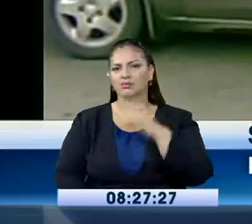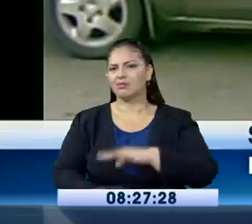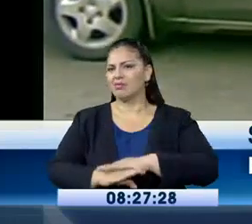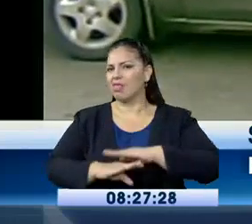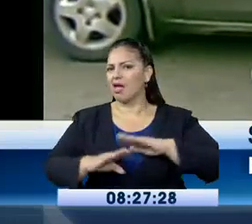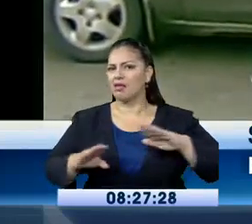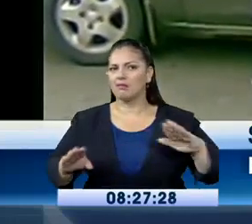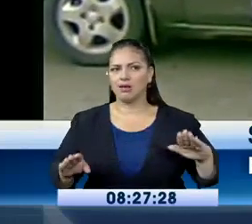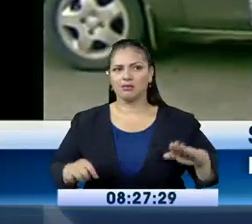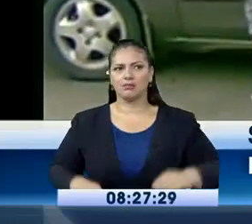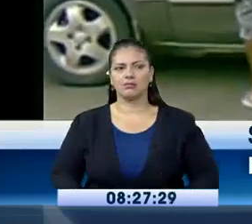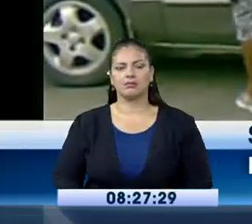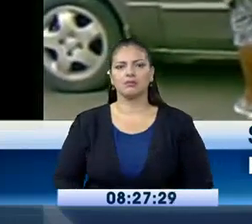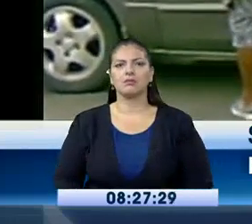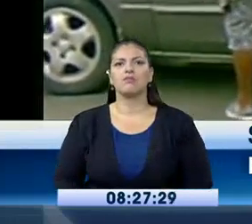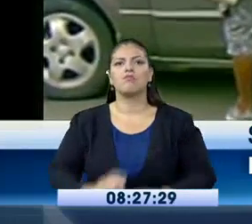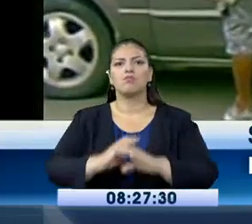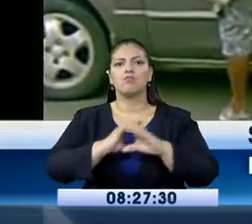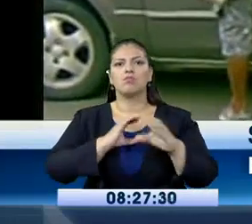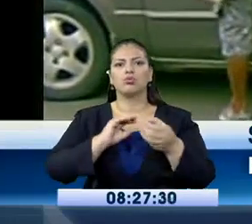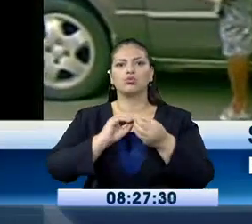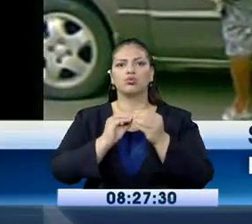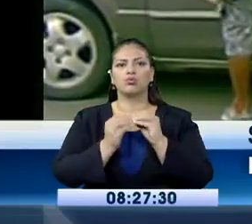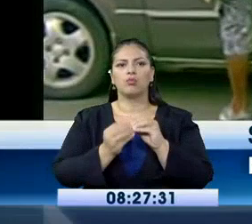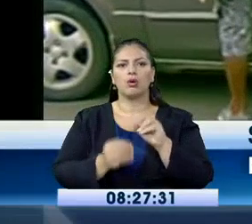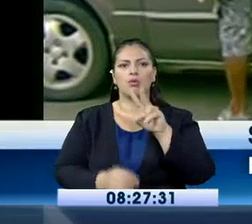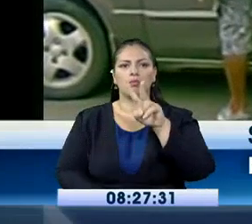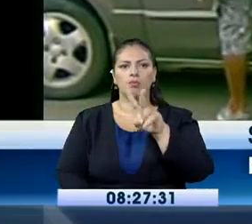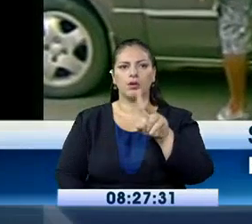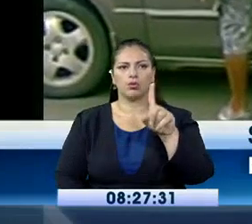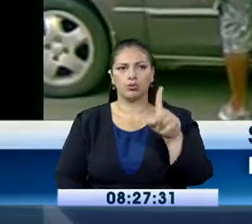Una de ellas es la 21, según nos narraban.